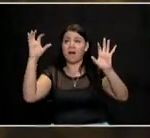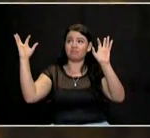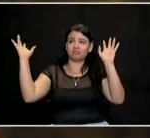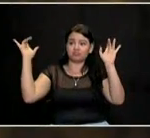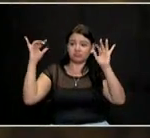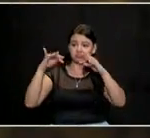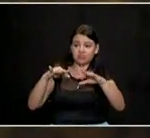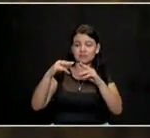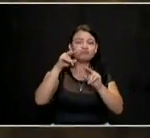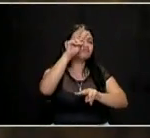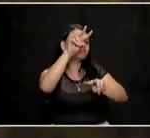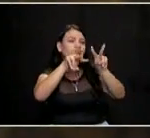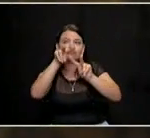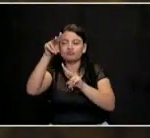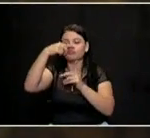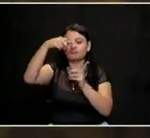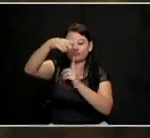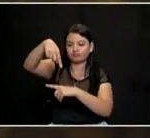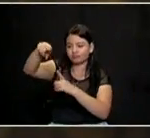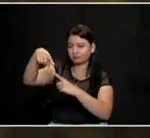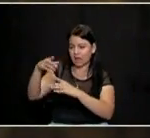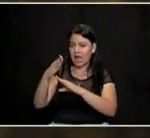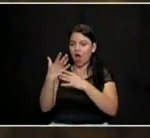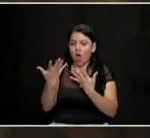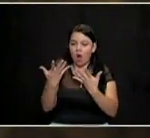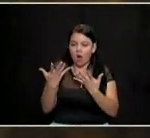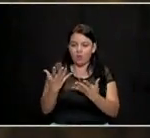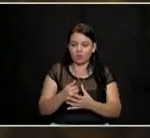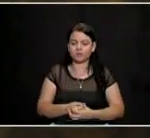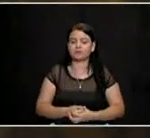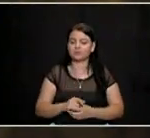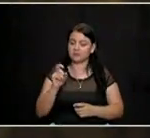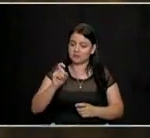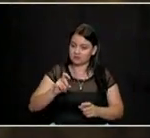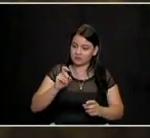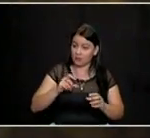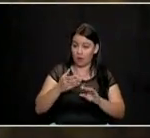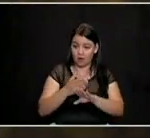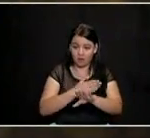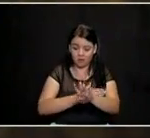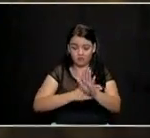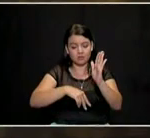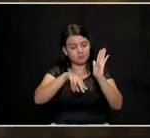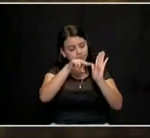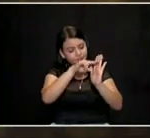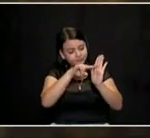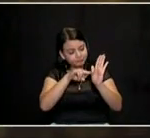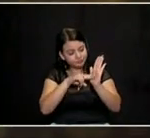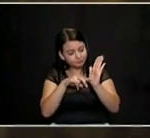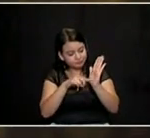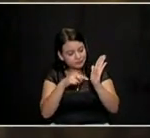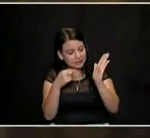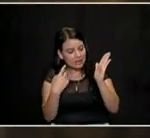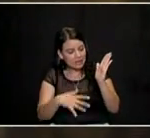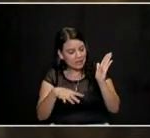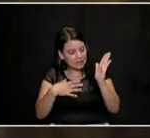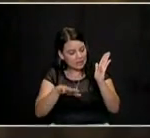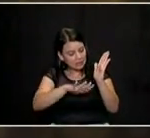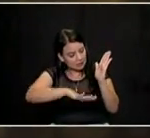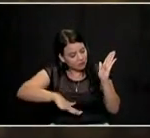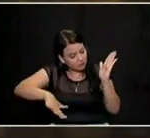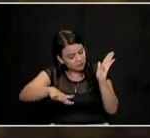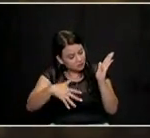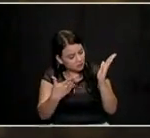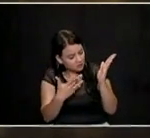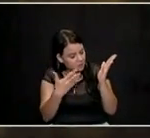necesitamos políticas sostenibles que le permitan a la ciudad y minimizar